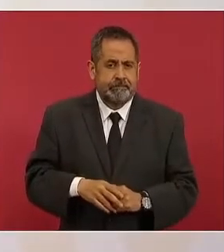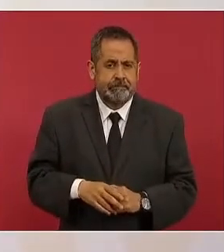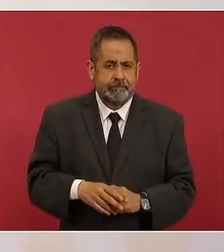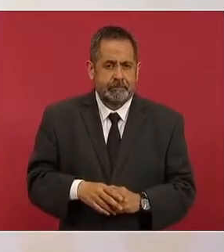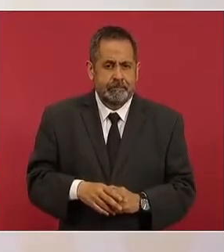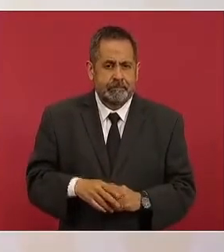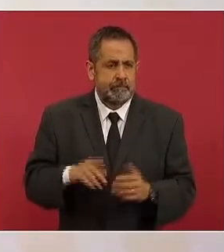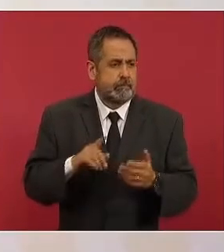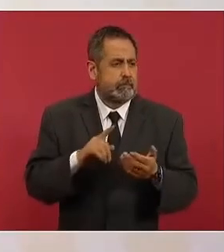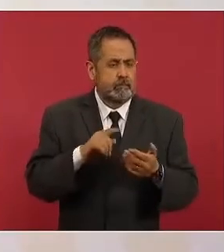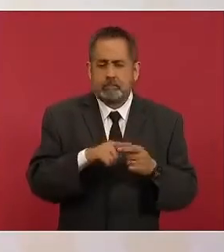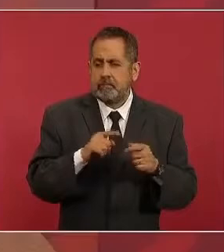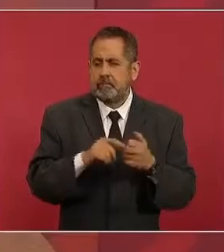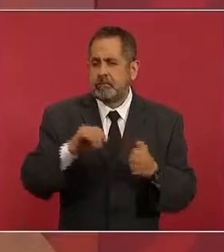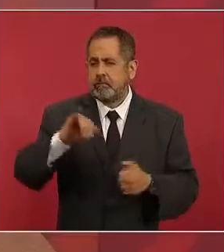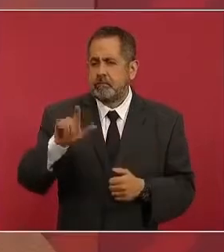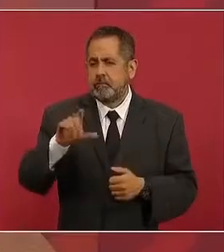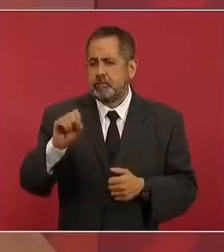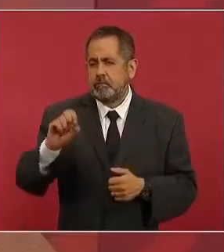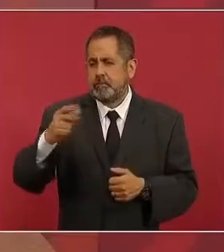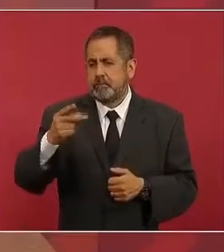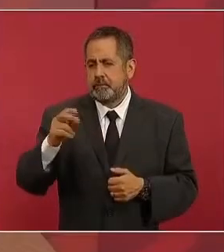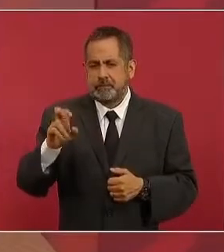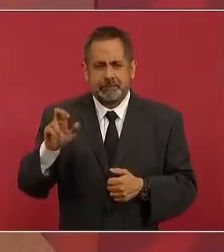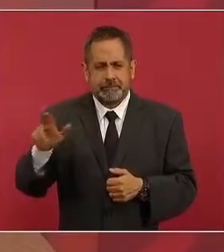con don Julio Scherer,